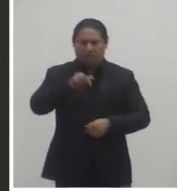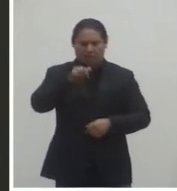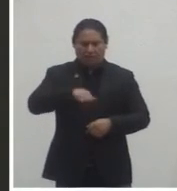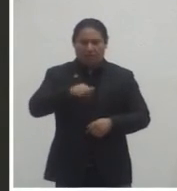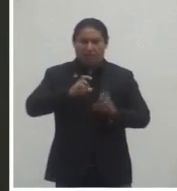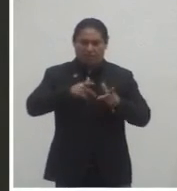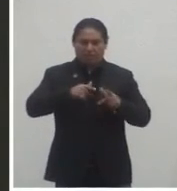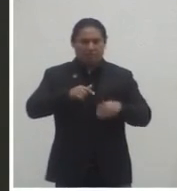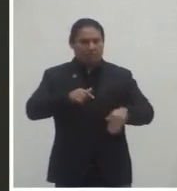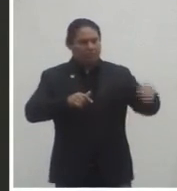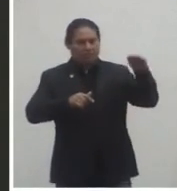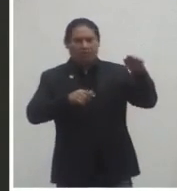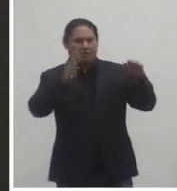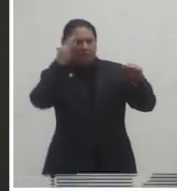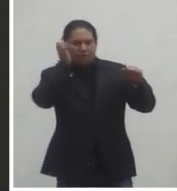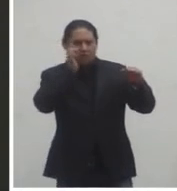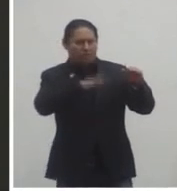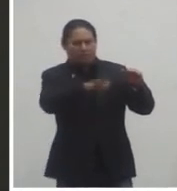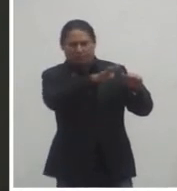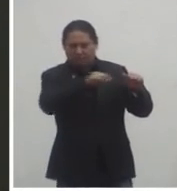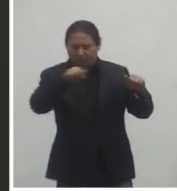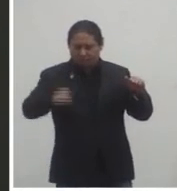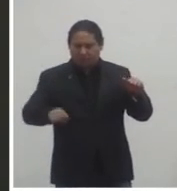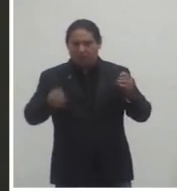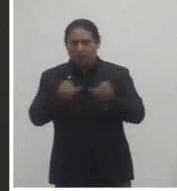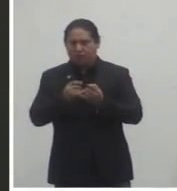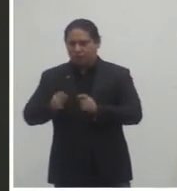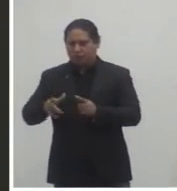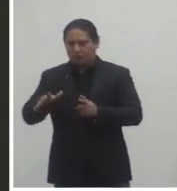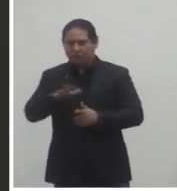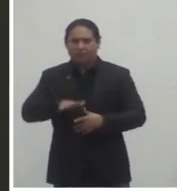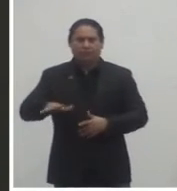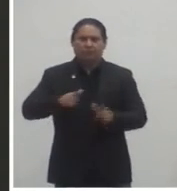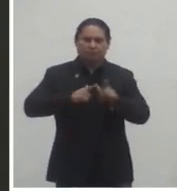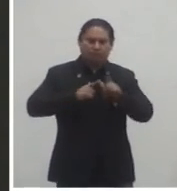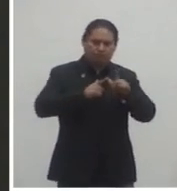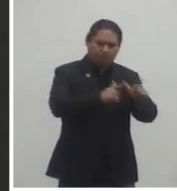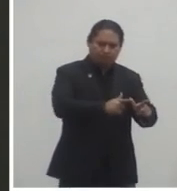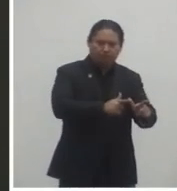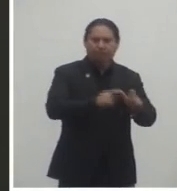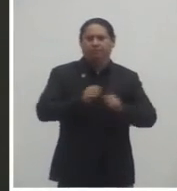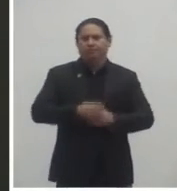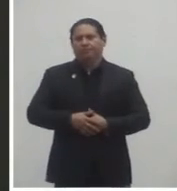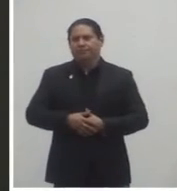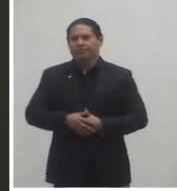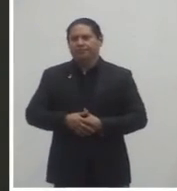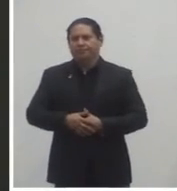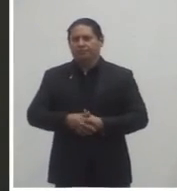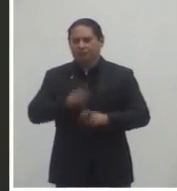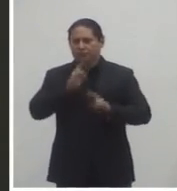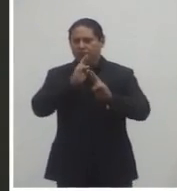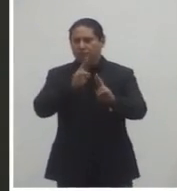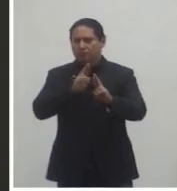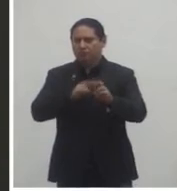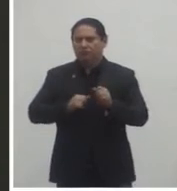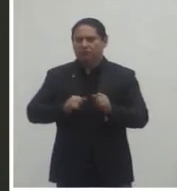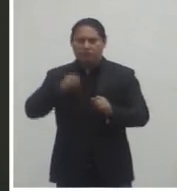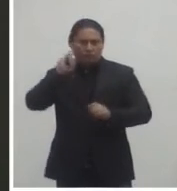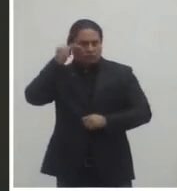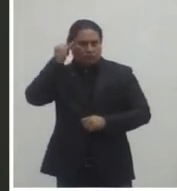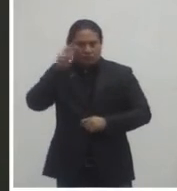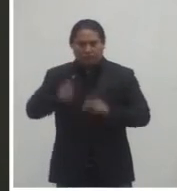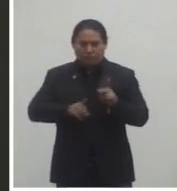Sierra Madre. Lo importante es que las acciones coordinadas continúan y la respuesta mejora entre los pueblos